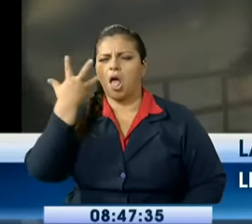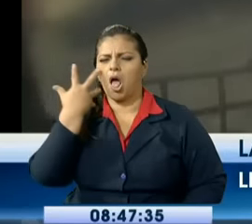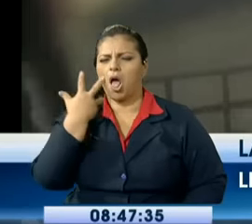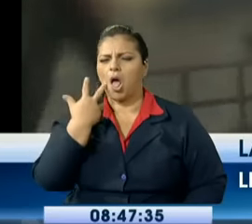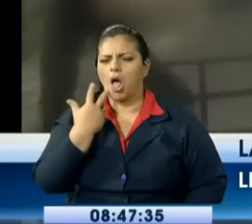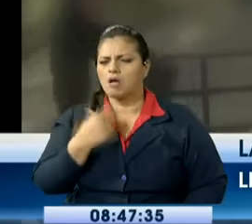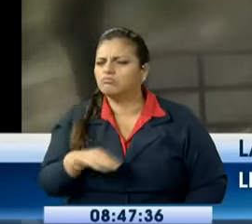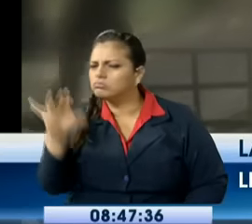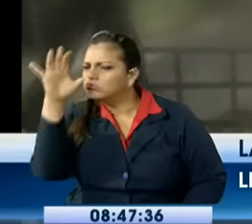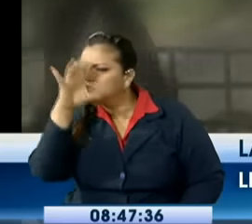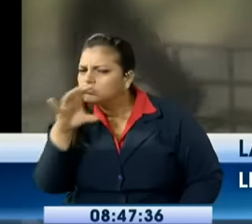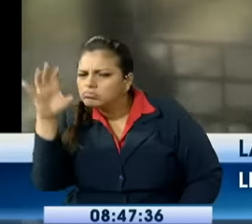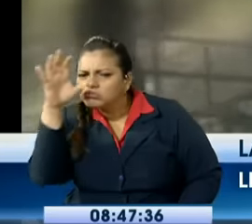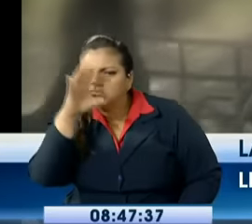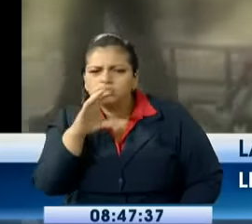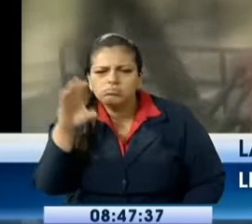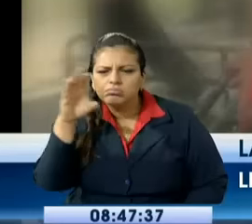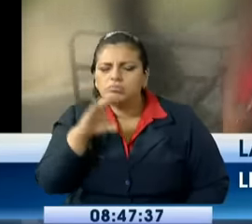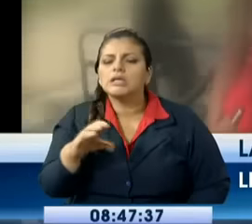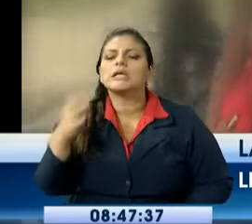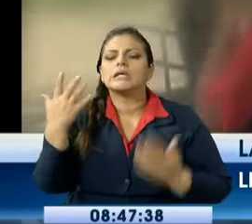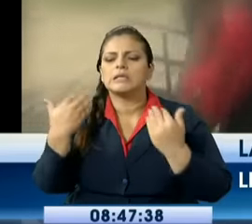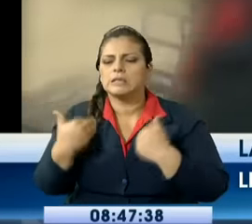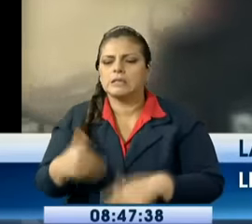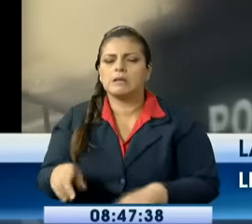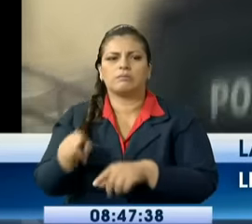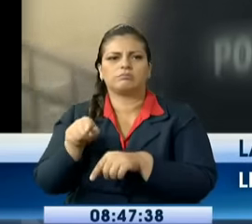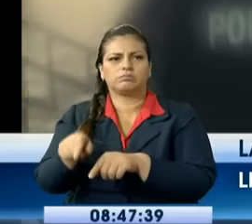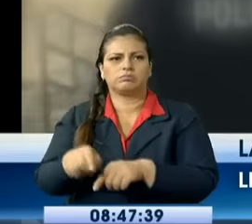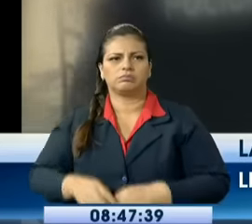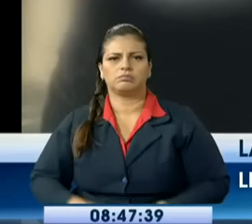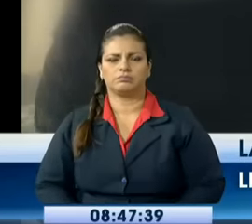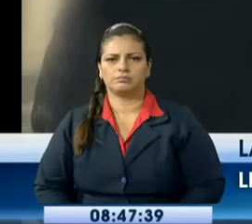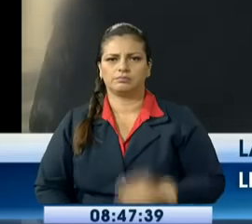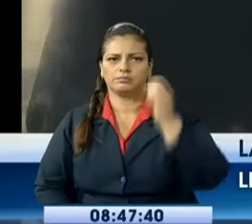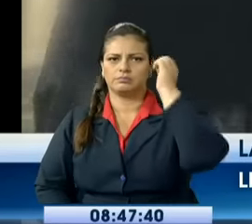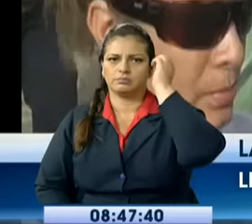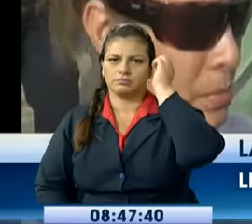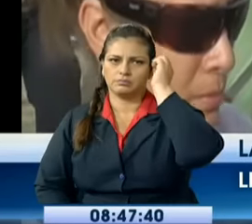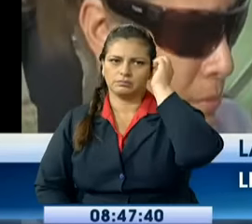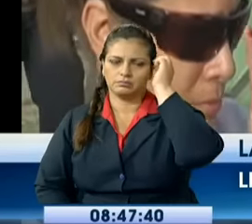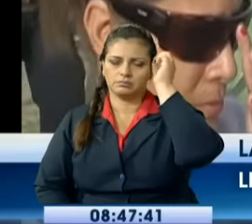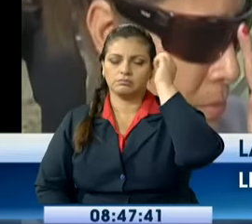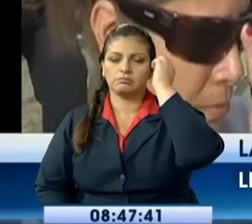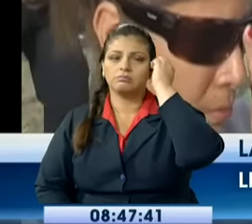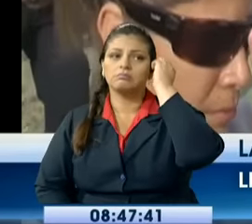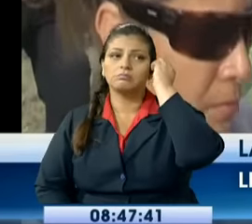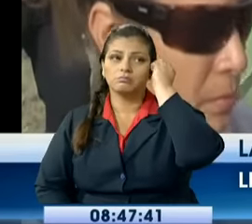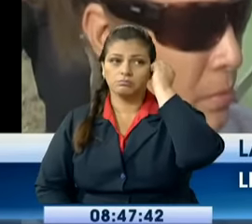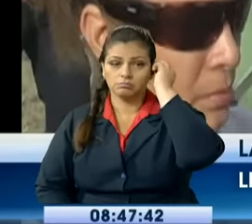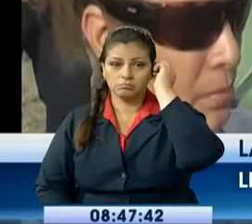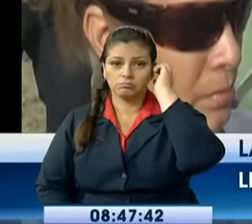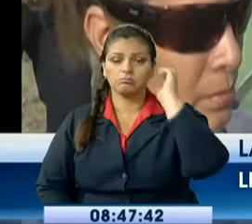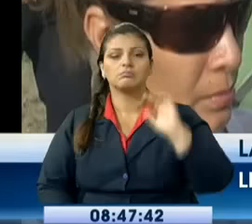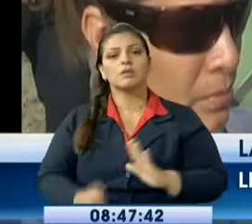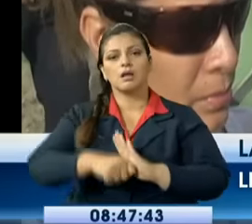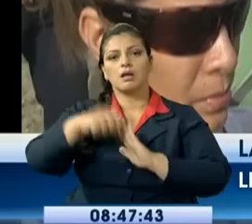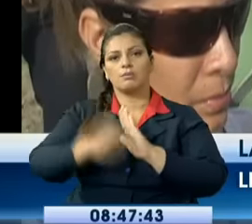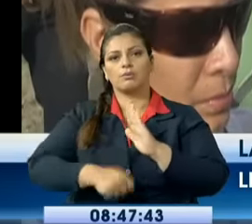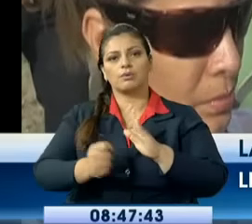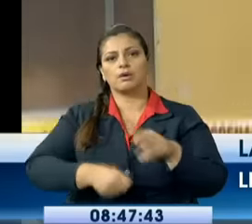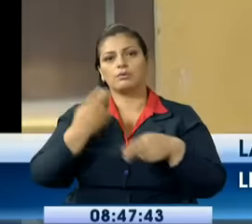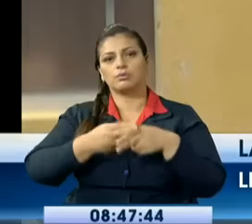de aquí y el carro ya estaba allá. Pero yo igual no me... El doctor José Lito Argüello, defensor de alias